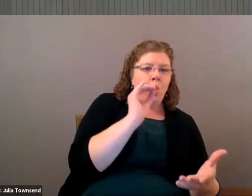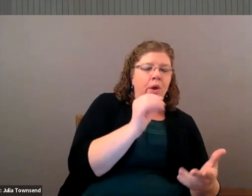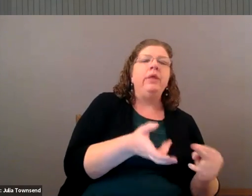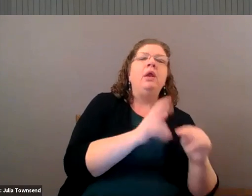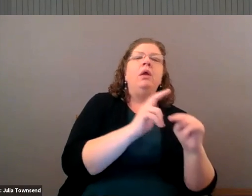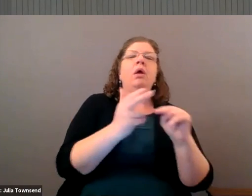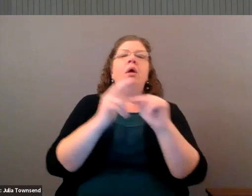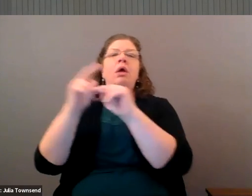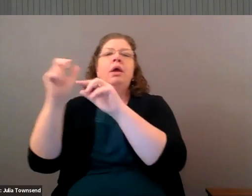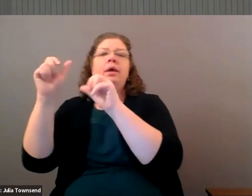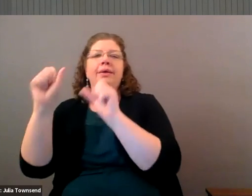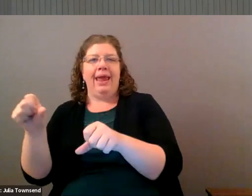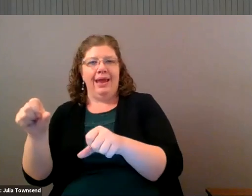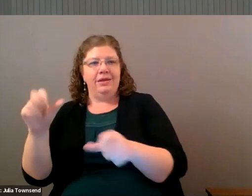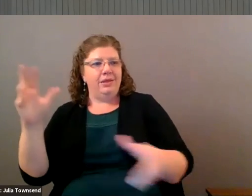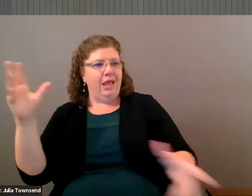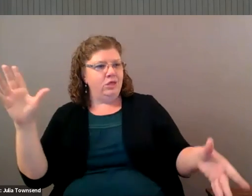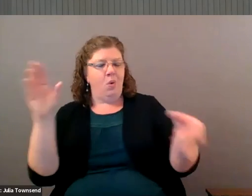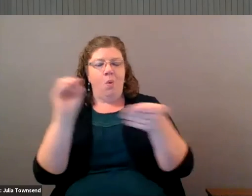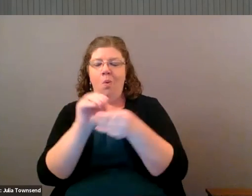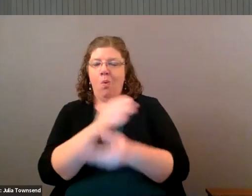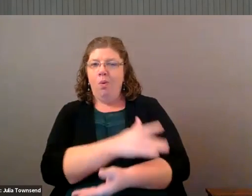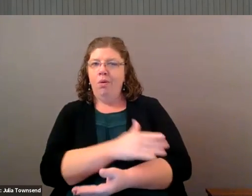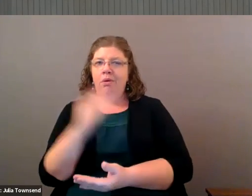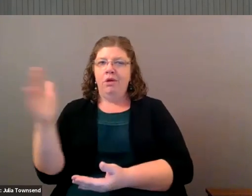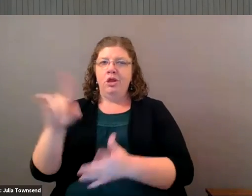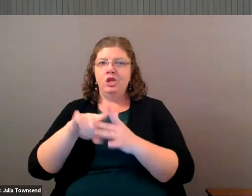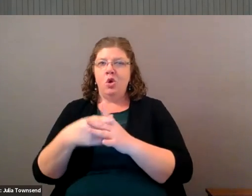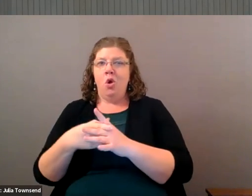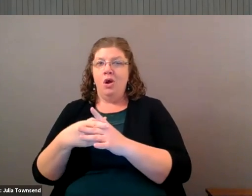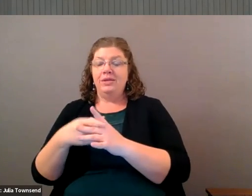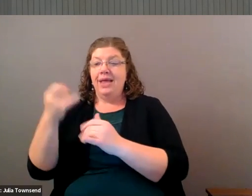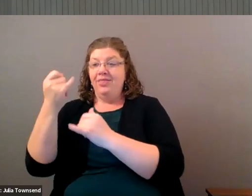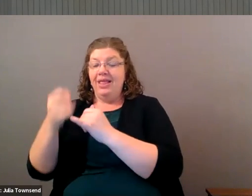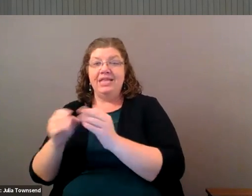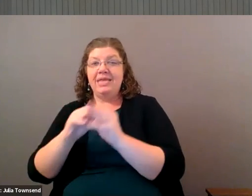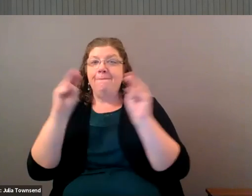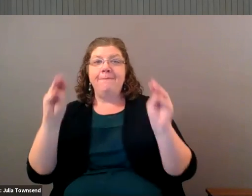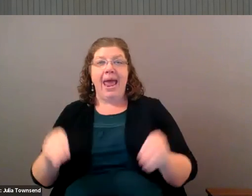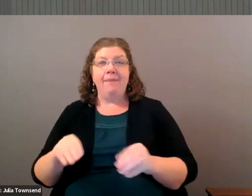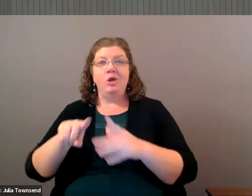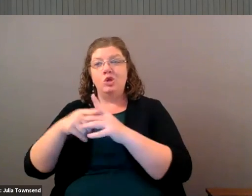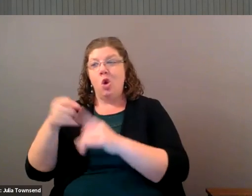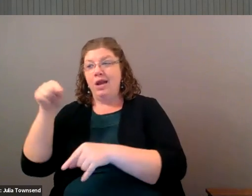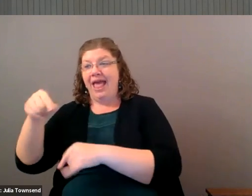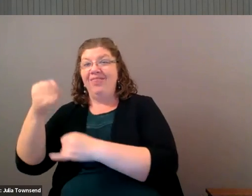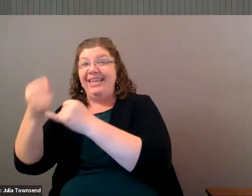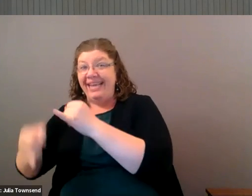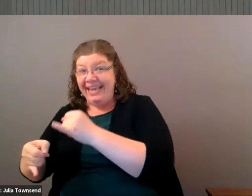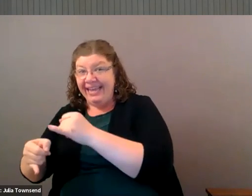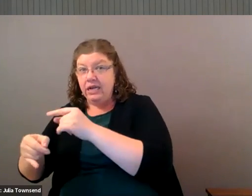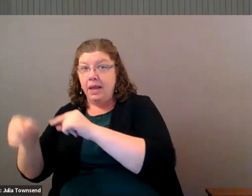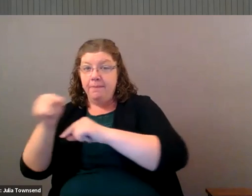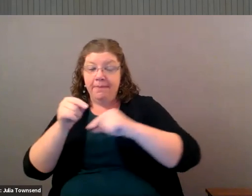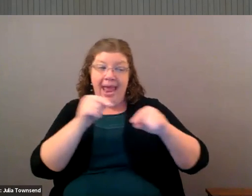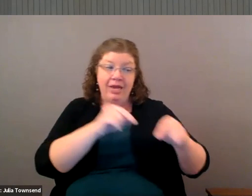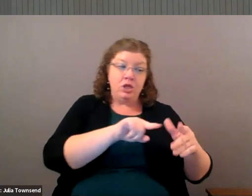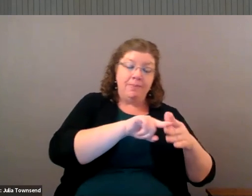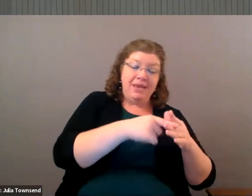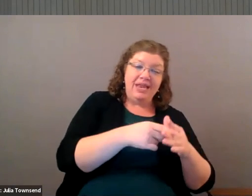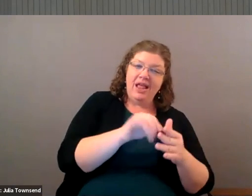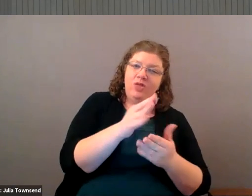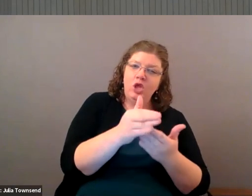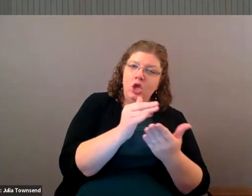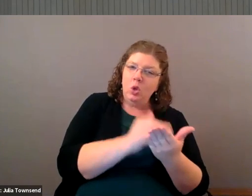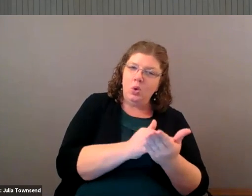que aquí es todo el mapa que comienza por el final. Y no desde el principio de la unidad, sino desde